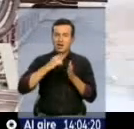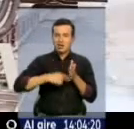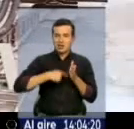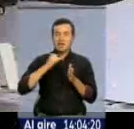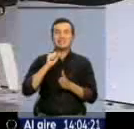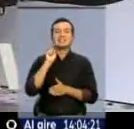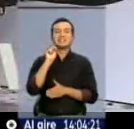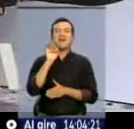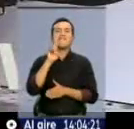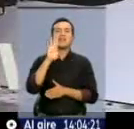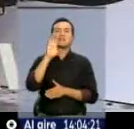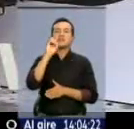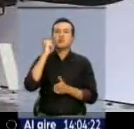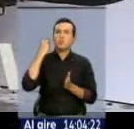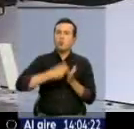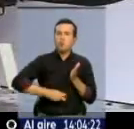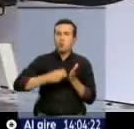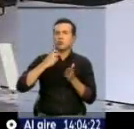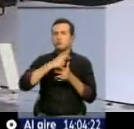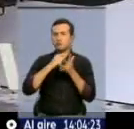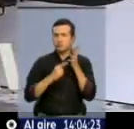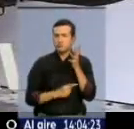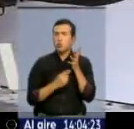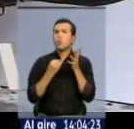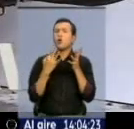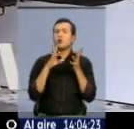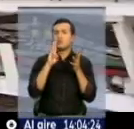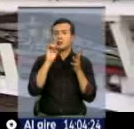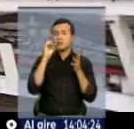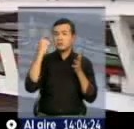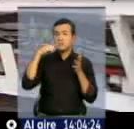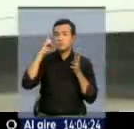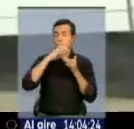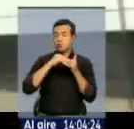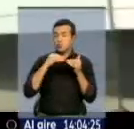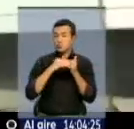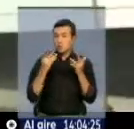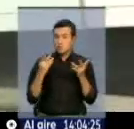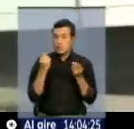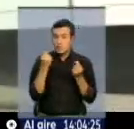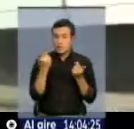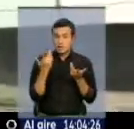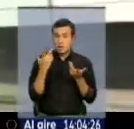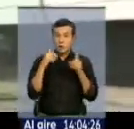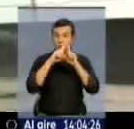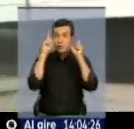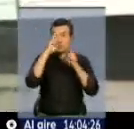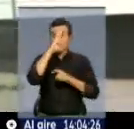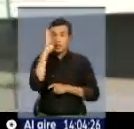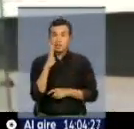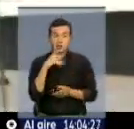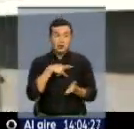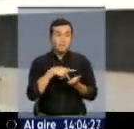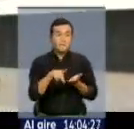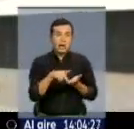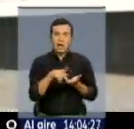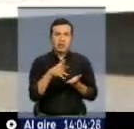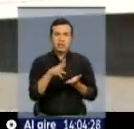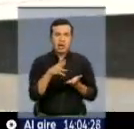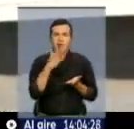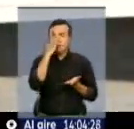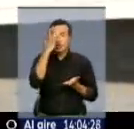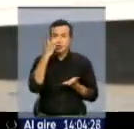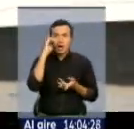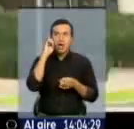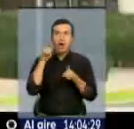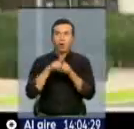hidroeléctrico San Francisco, fijando multas y glosas administrativas por 70 millones de dólares. Valores que Odebrecht evitó debido a que las multas se desvanecieron gracias a un